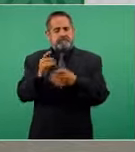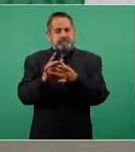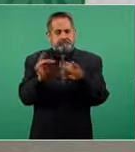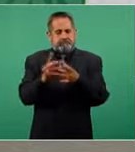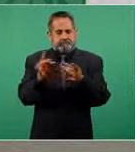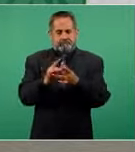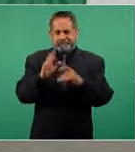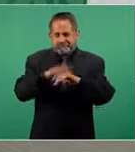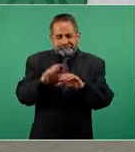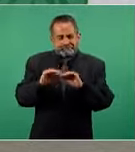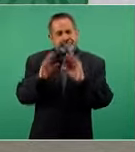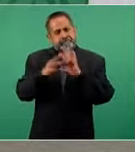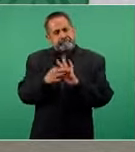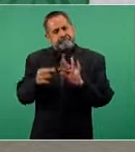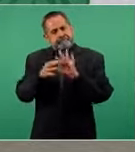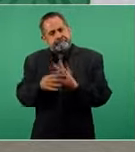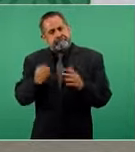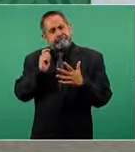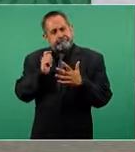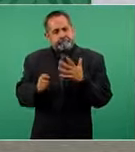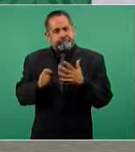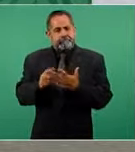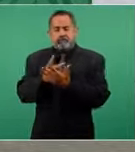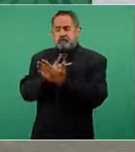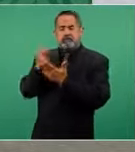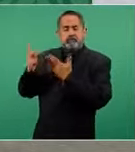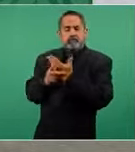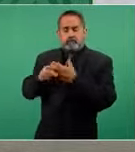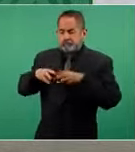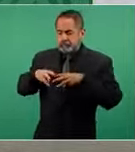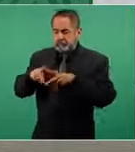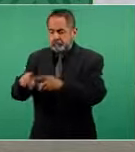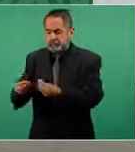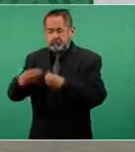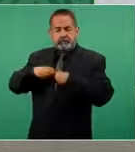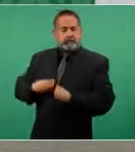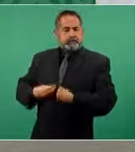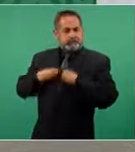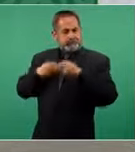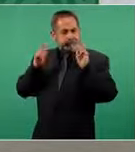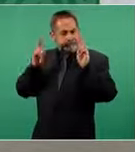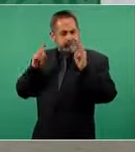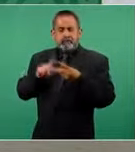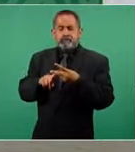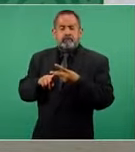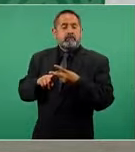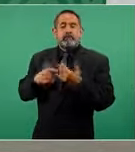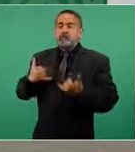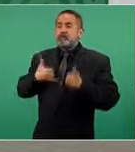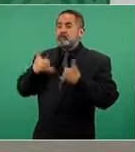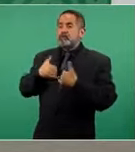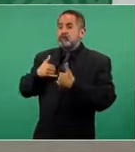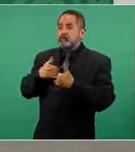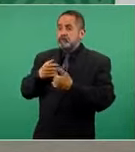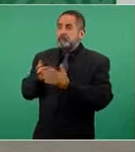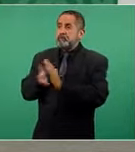más sobre el programa Sembrando Vida, sobre el programa Jóvenes Construyendo el